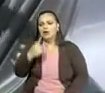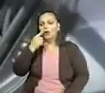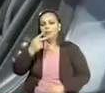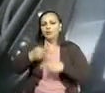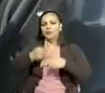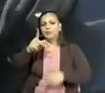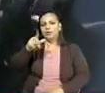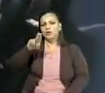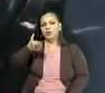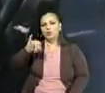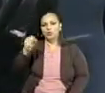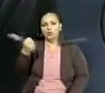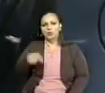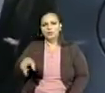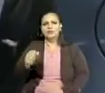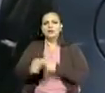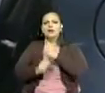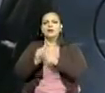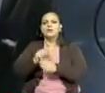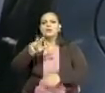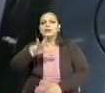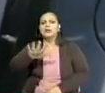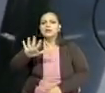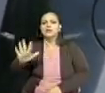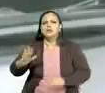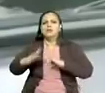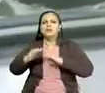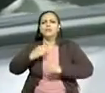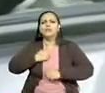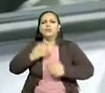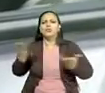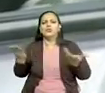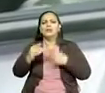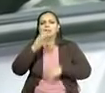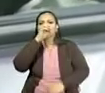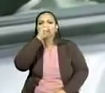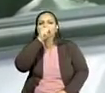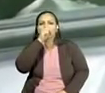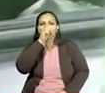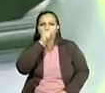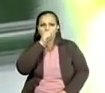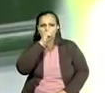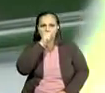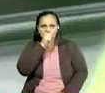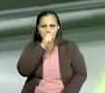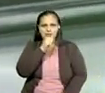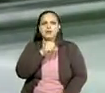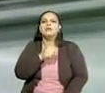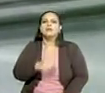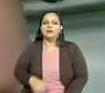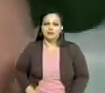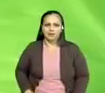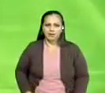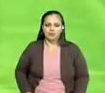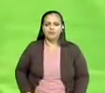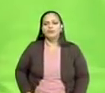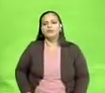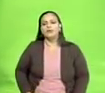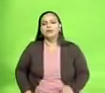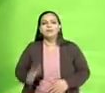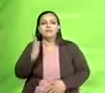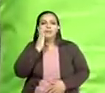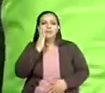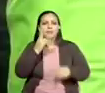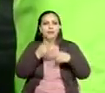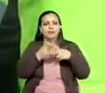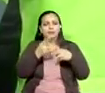de 35 años, vivía en Naranjito. Estaba regresando a dejar a su madre Mercedes Morales, de 65